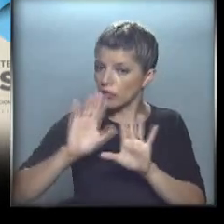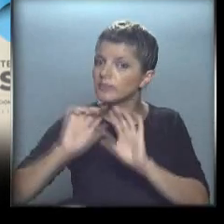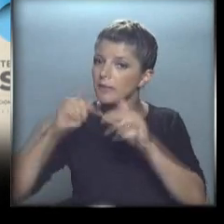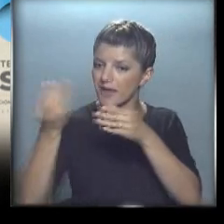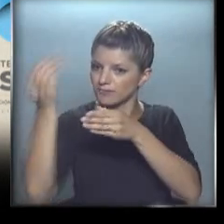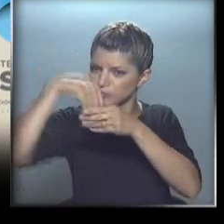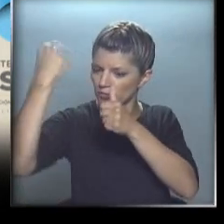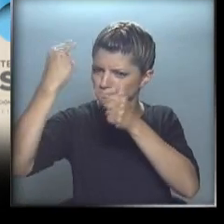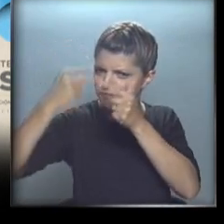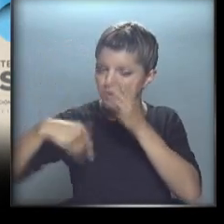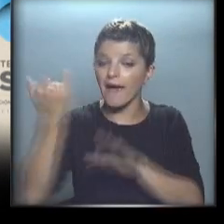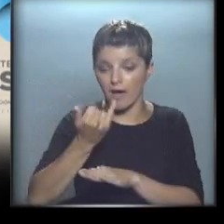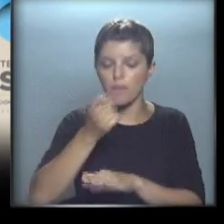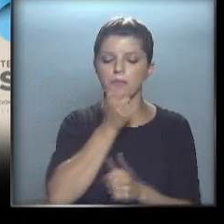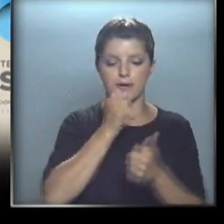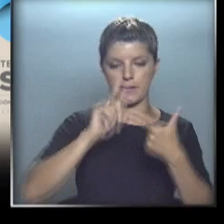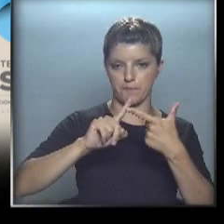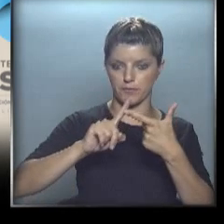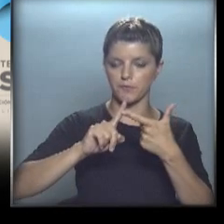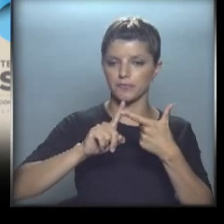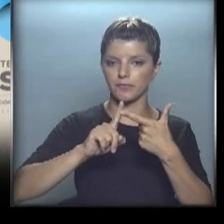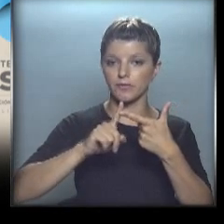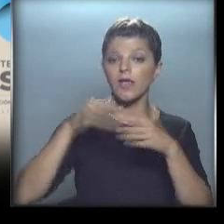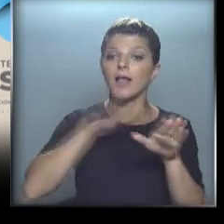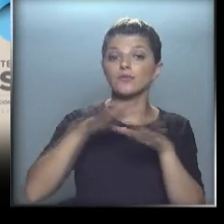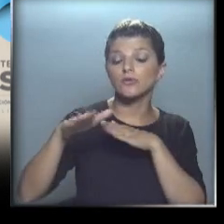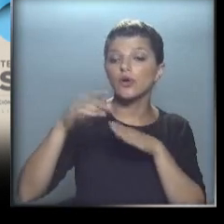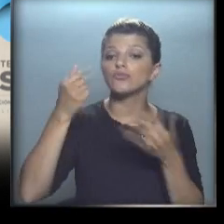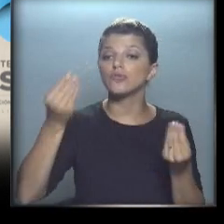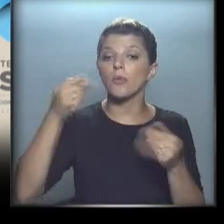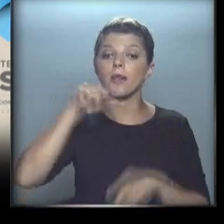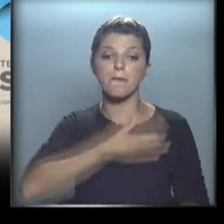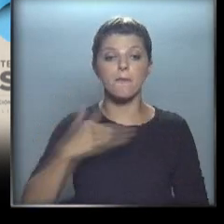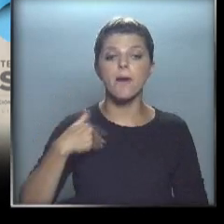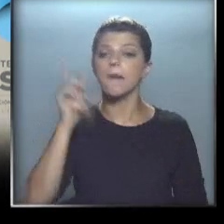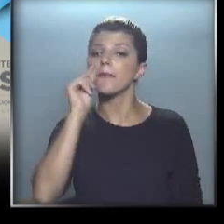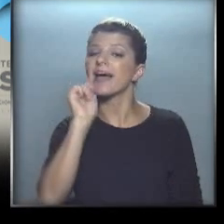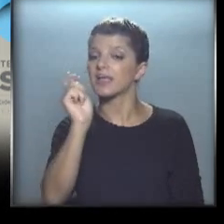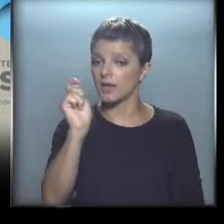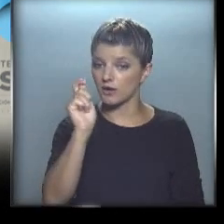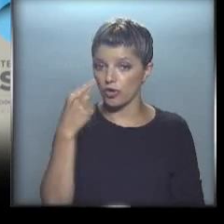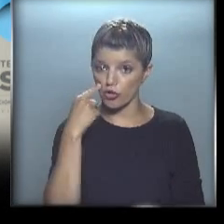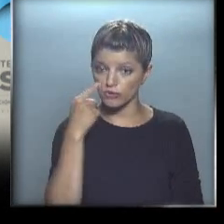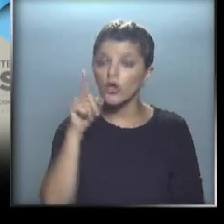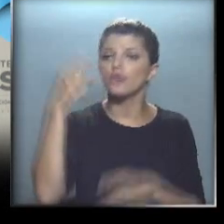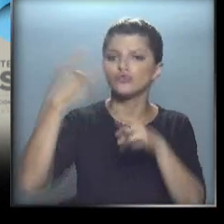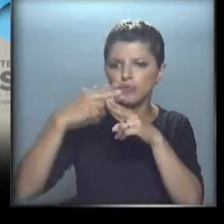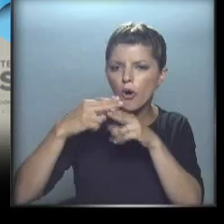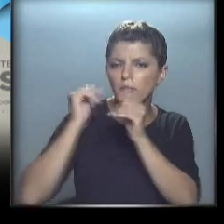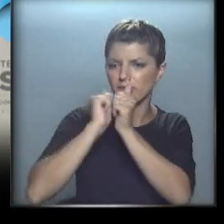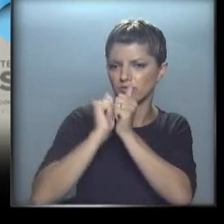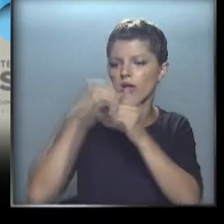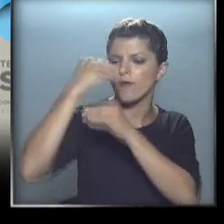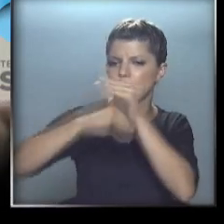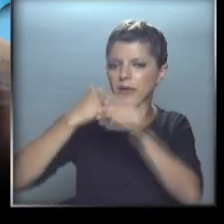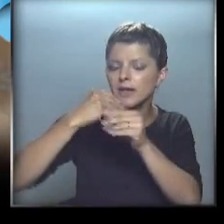aspectos. Por un lado está el aspecto de lo que tiene que ver con la identidad biológica, saber quiénes son sus padres, quiénes son sus nombres, cuál es la historia